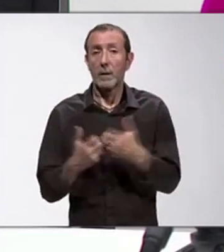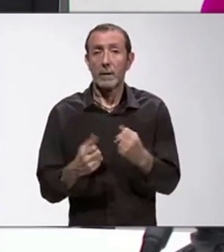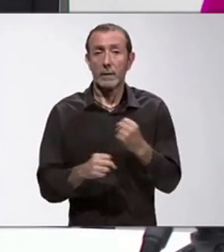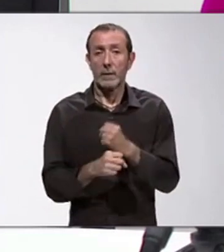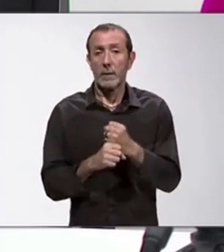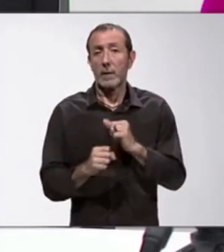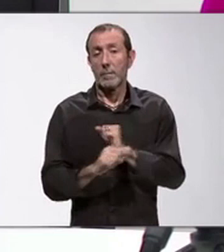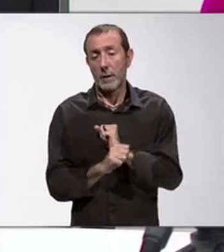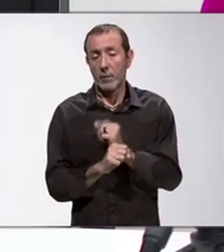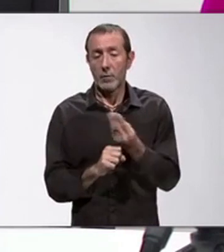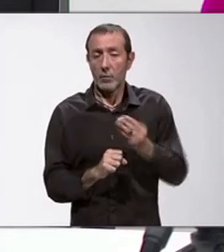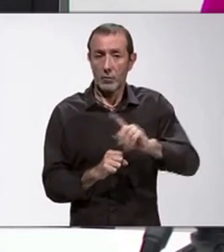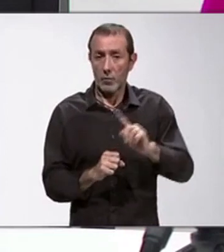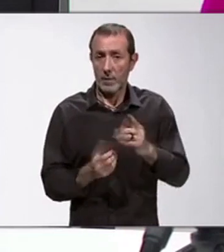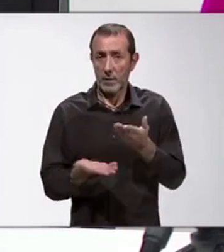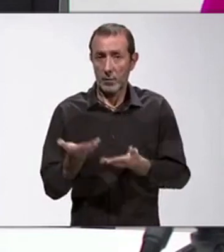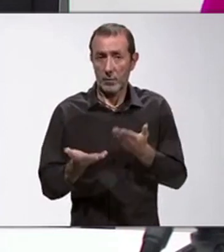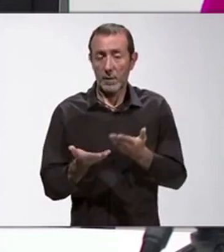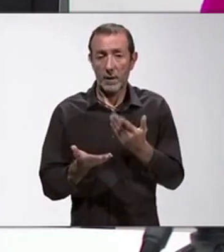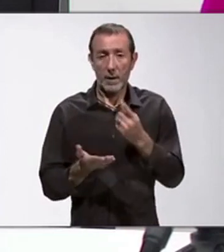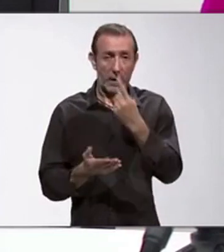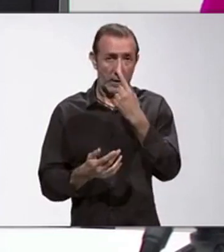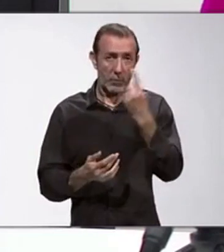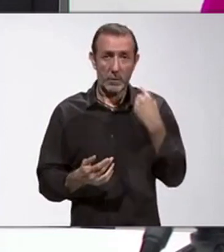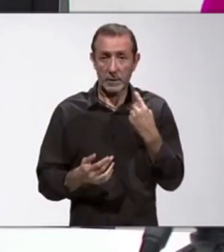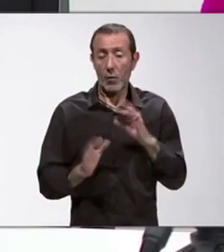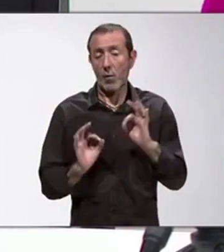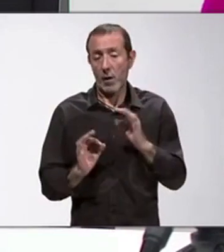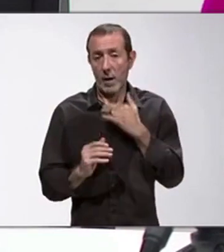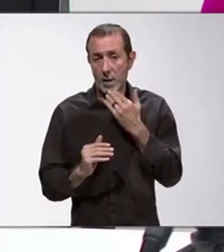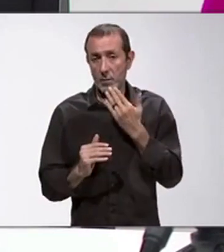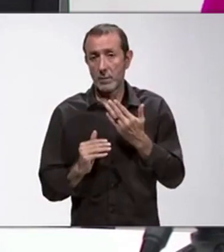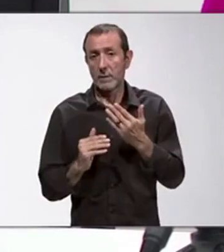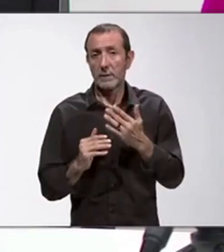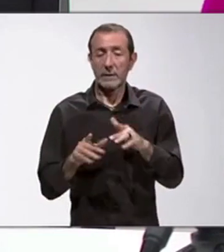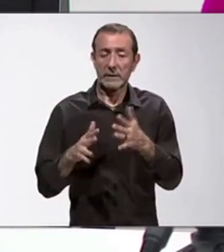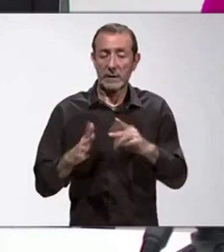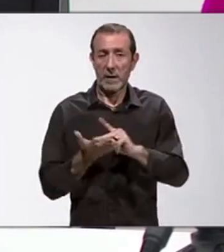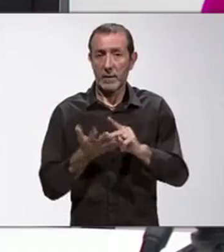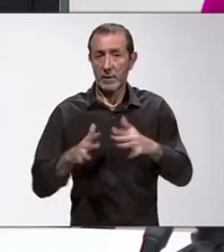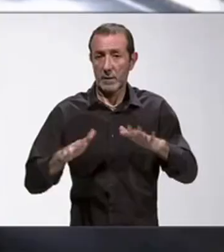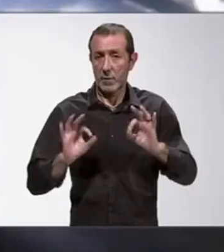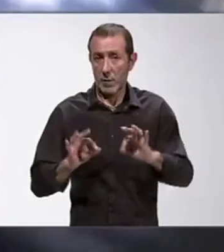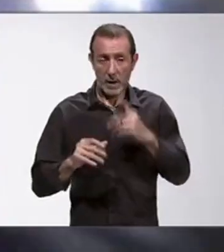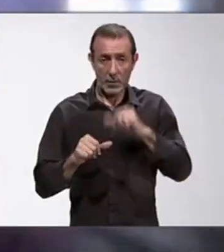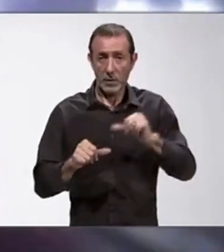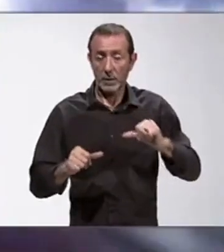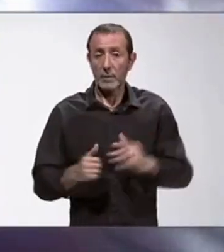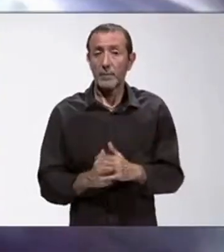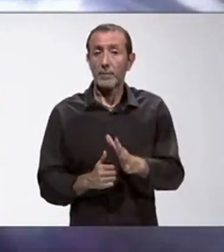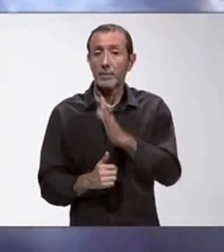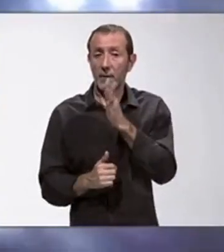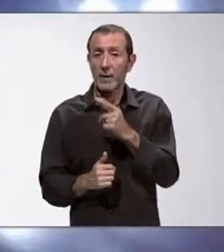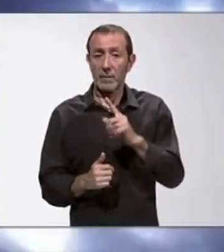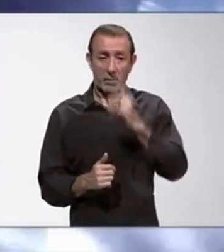no superemos en mucho el número de fallecidos, o al menos pues sean cifras similares a años anteriores. El motivo